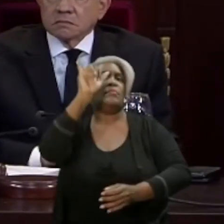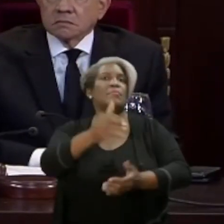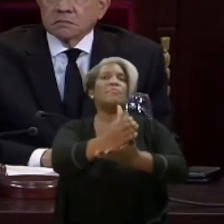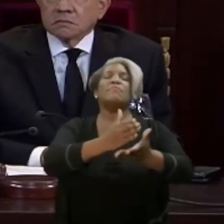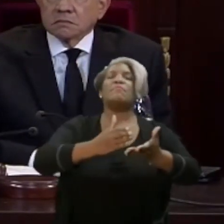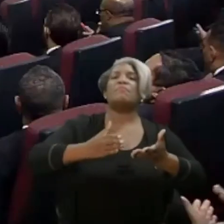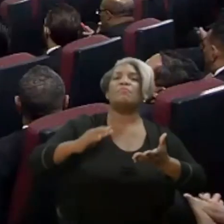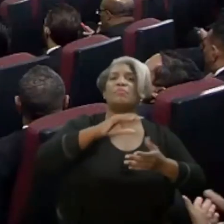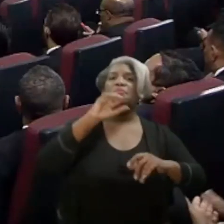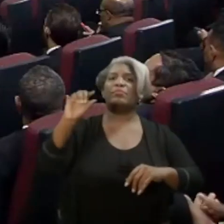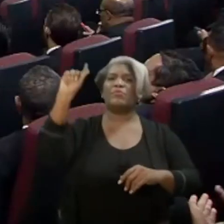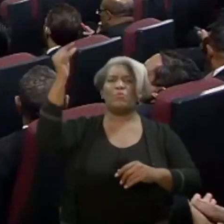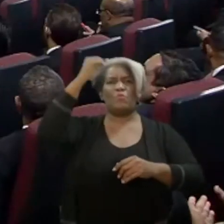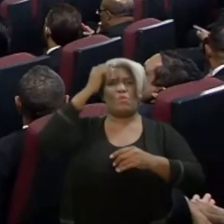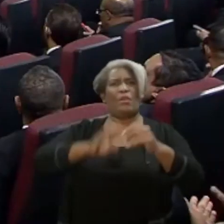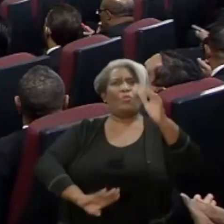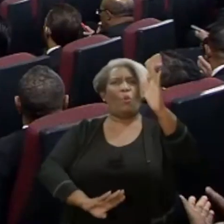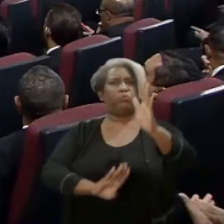del Estado,